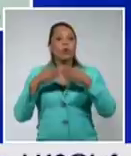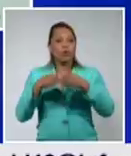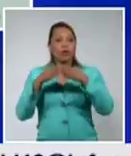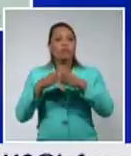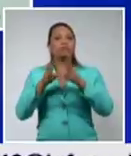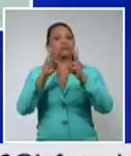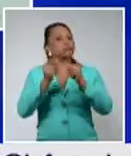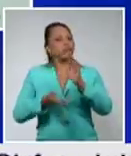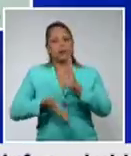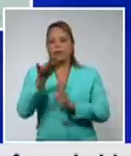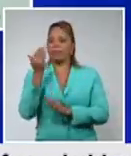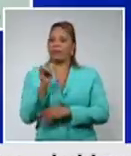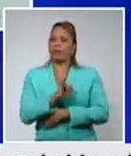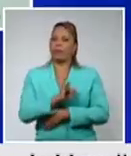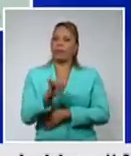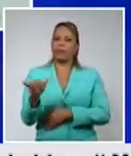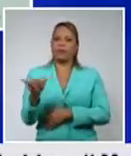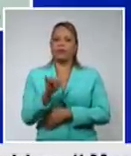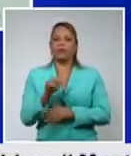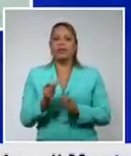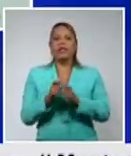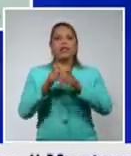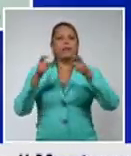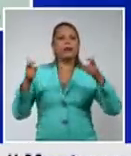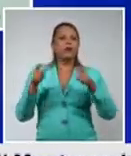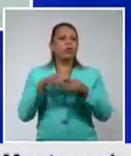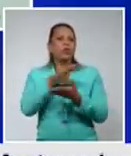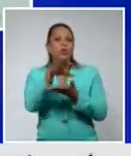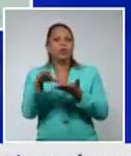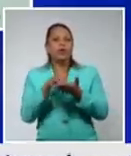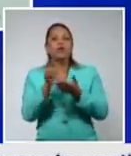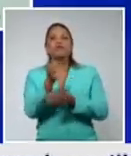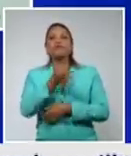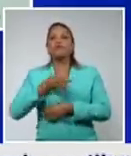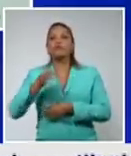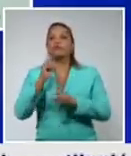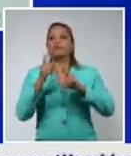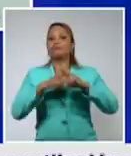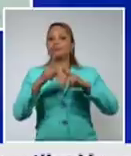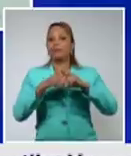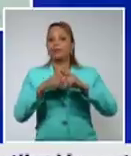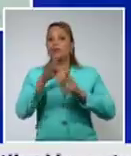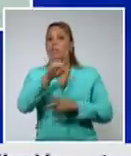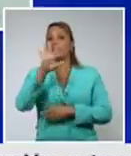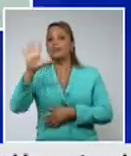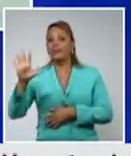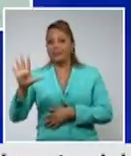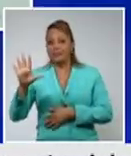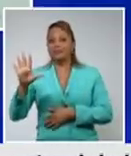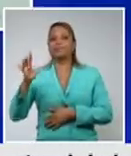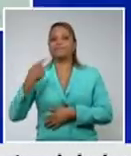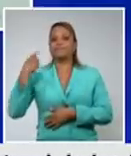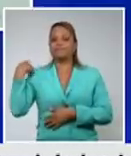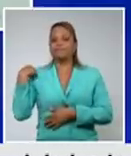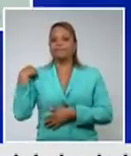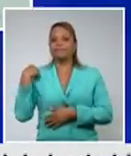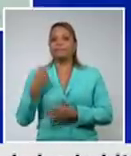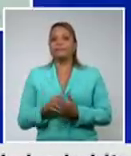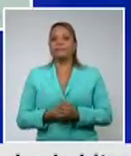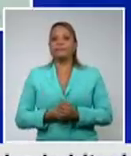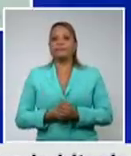elevada. La mayor transmisión en el municipio de Bayamo, 45 casos ayer. Iguaní